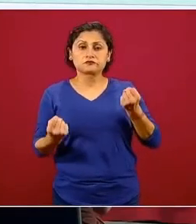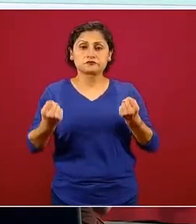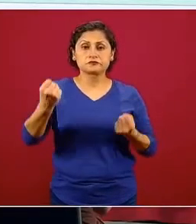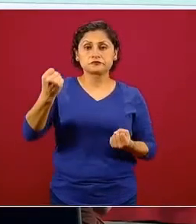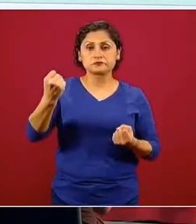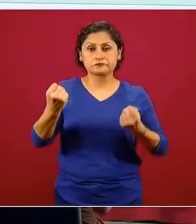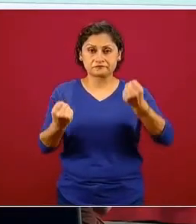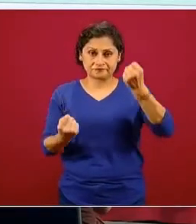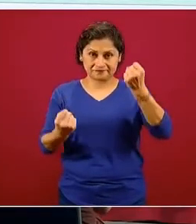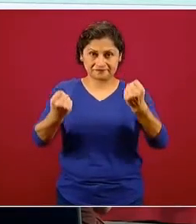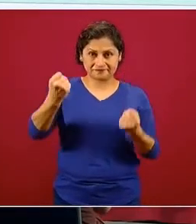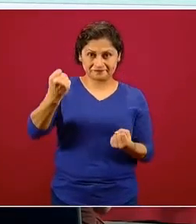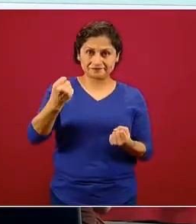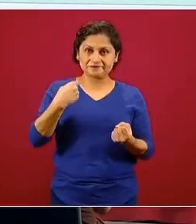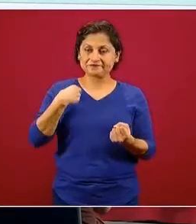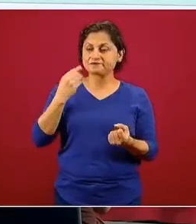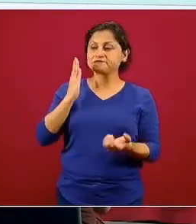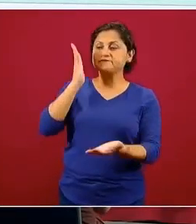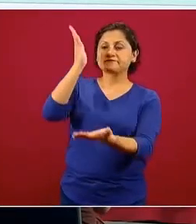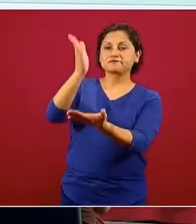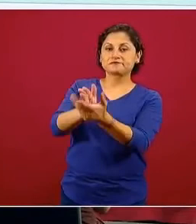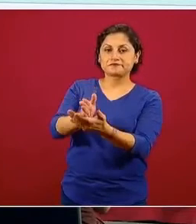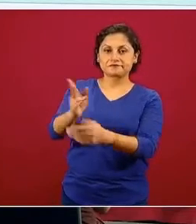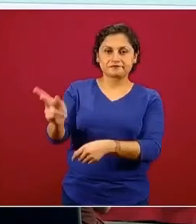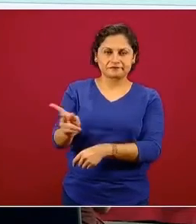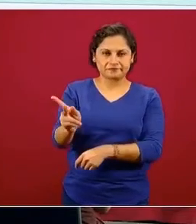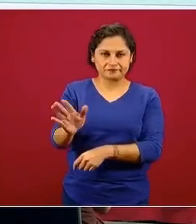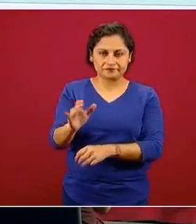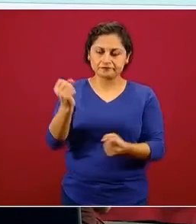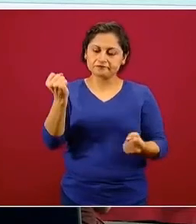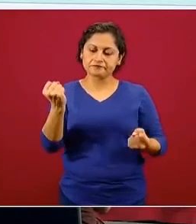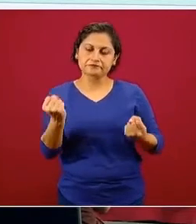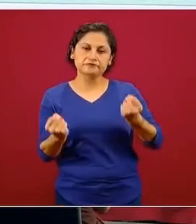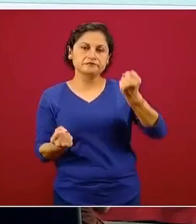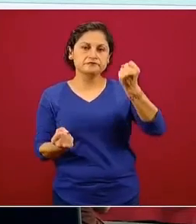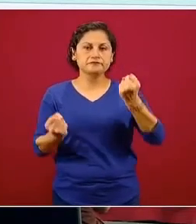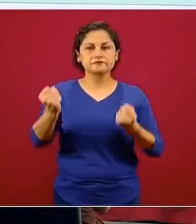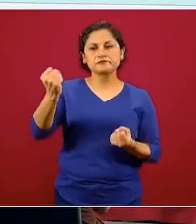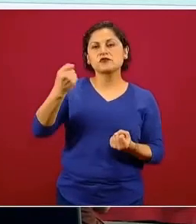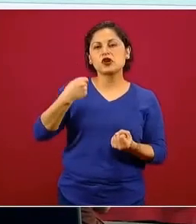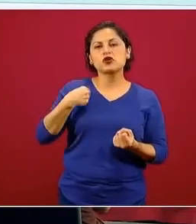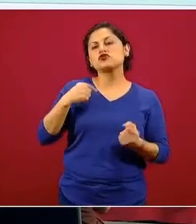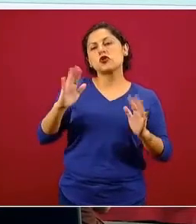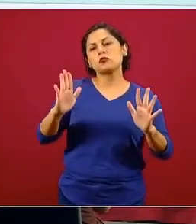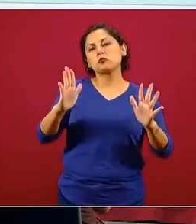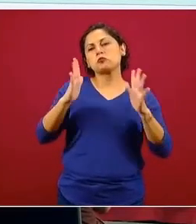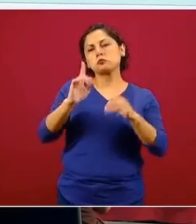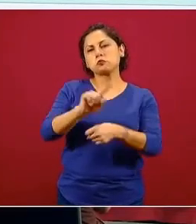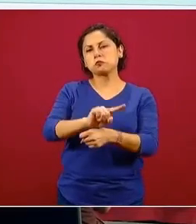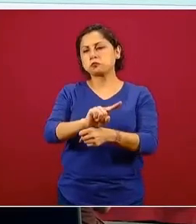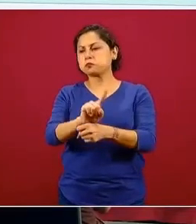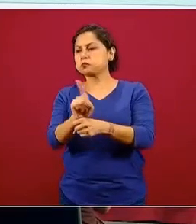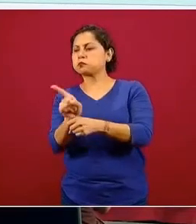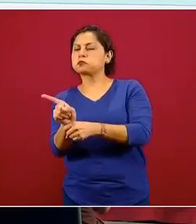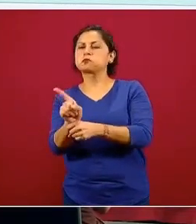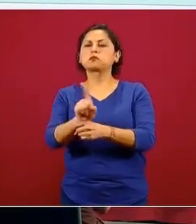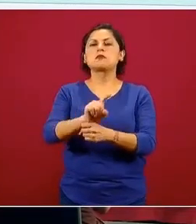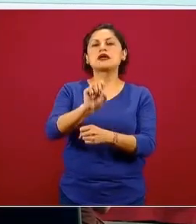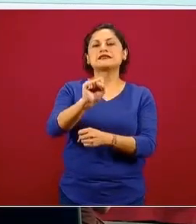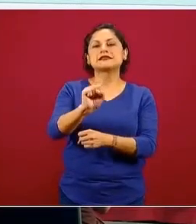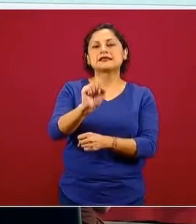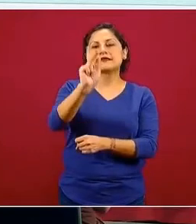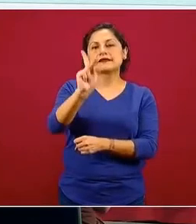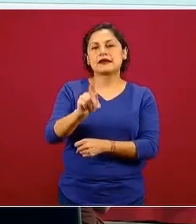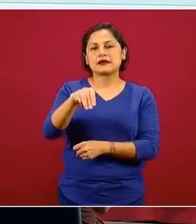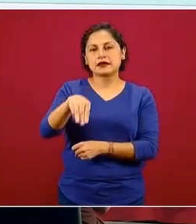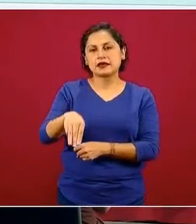uno va a cierta velocidad, 60 kilómetros por hora, es la trayectoria,